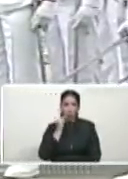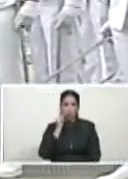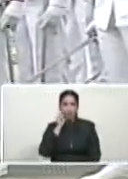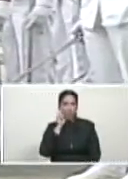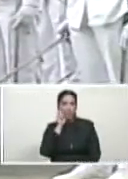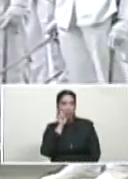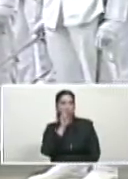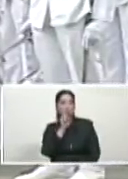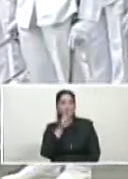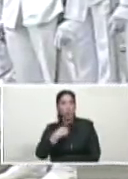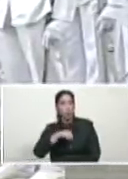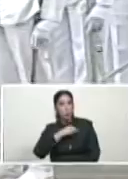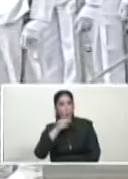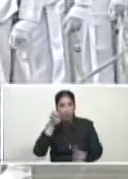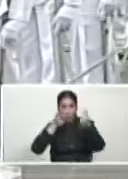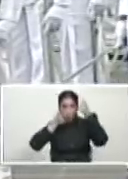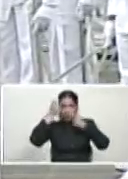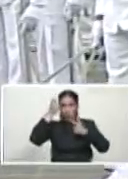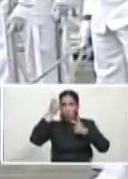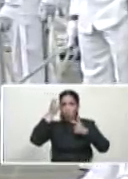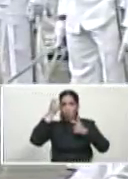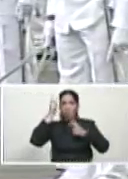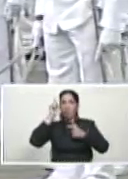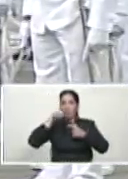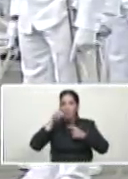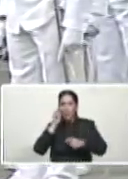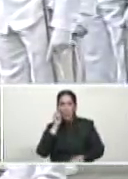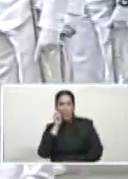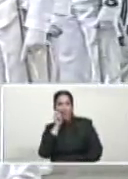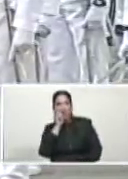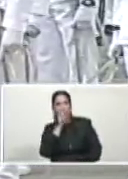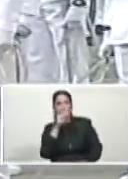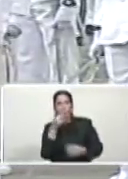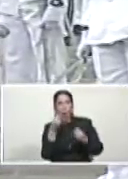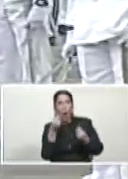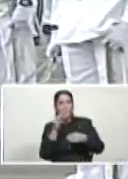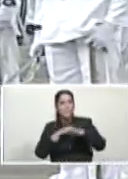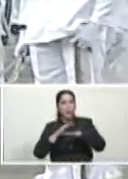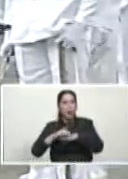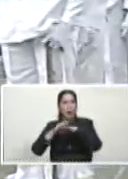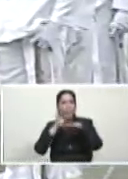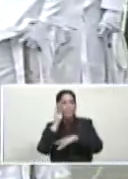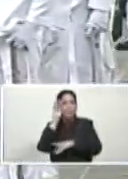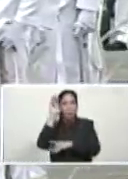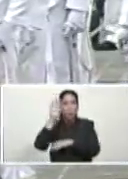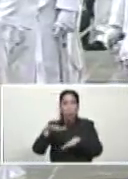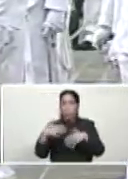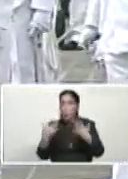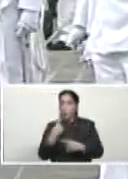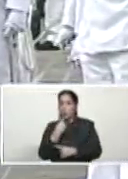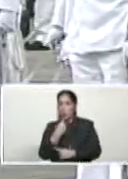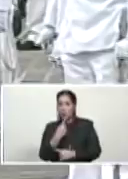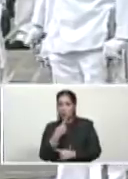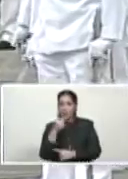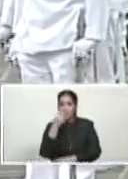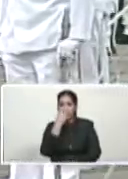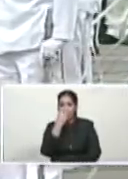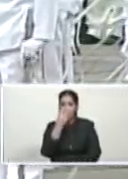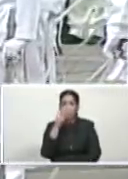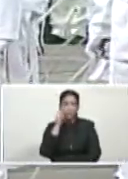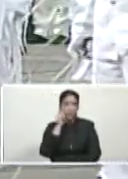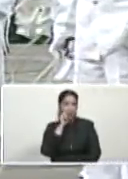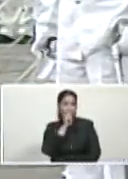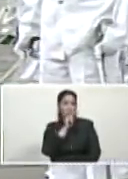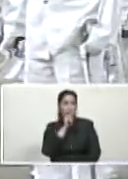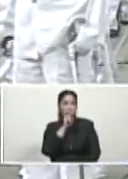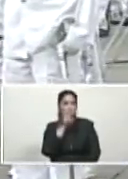Nuestro comandante Chávez fue un visionario también. Y cuando uno dice visionario, es que